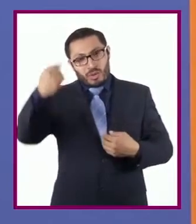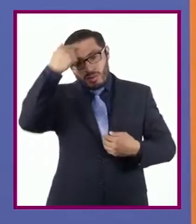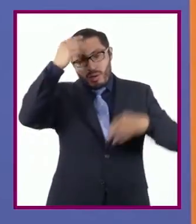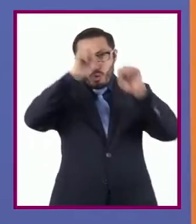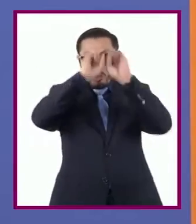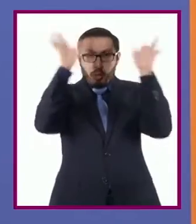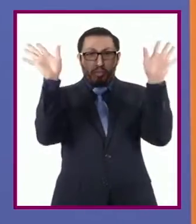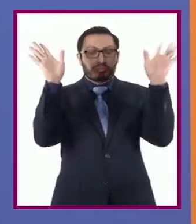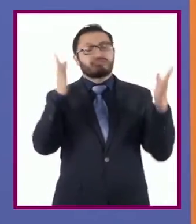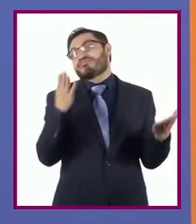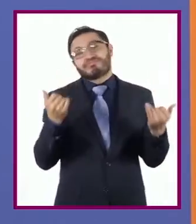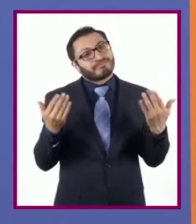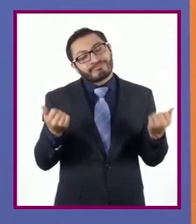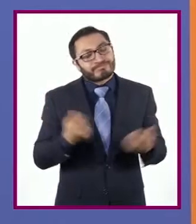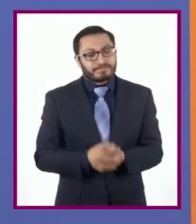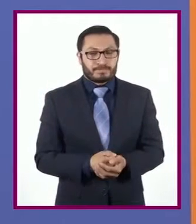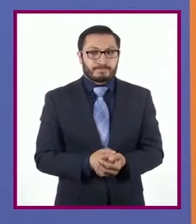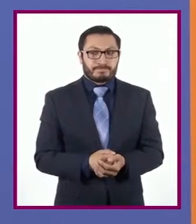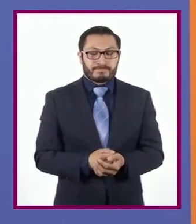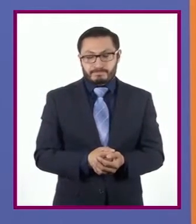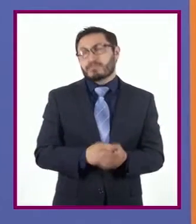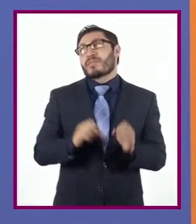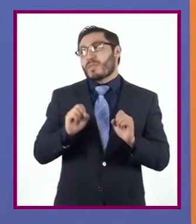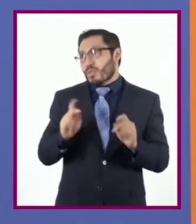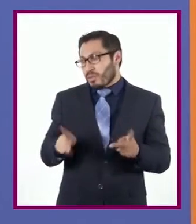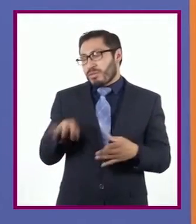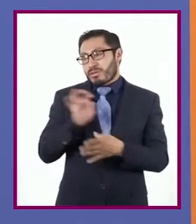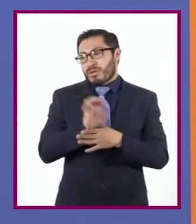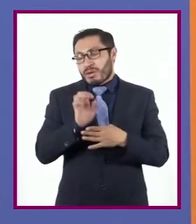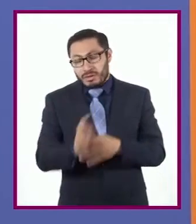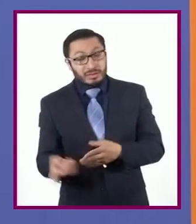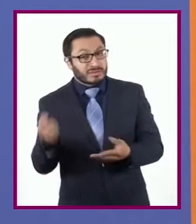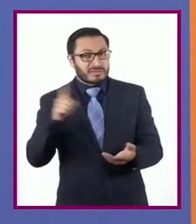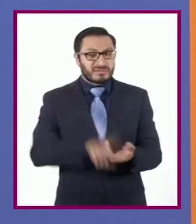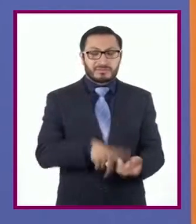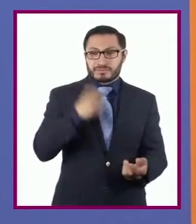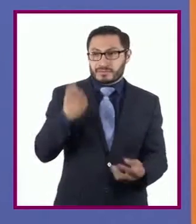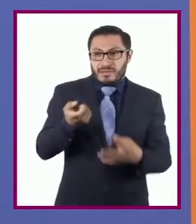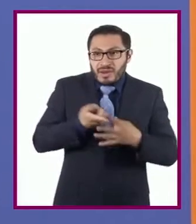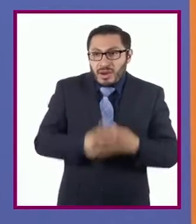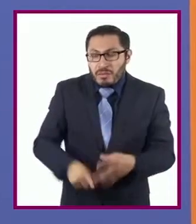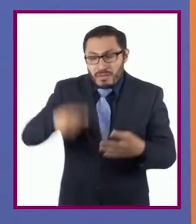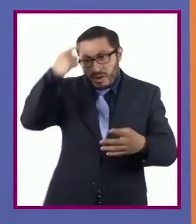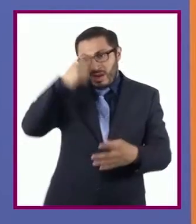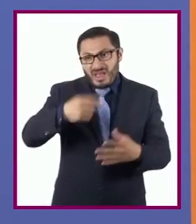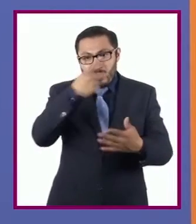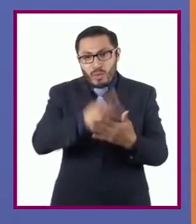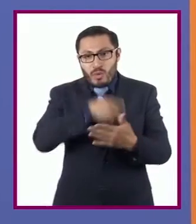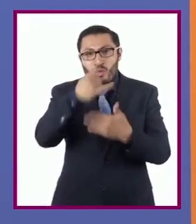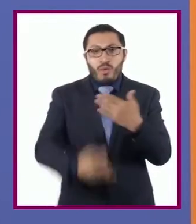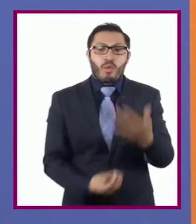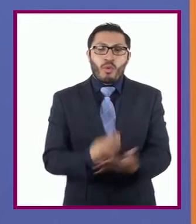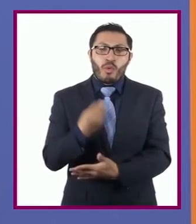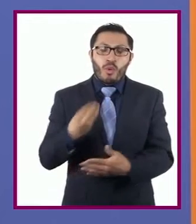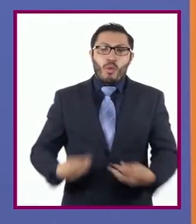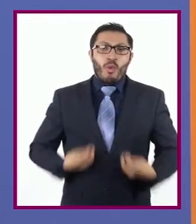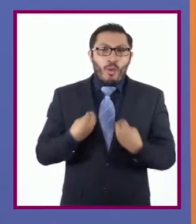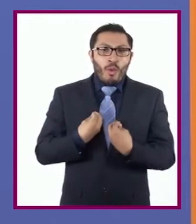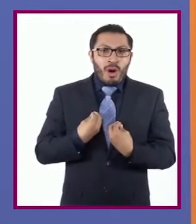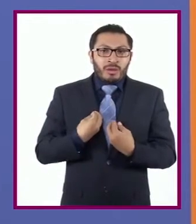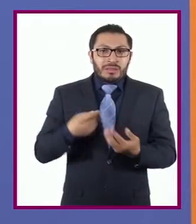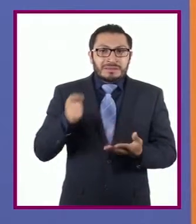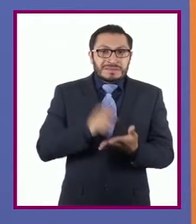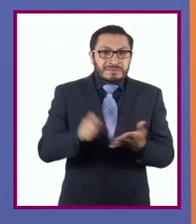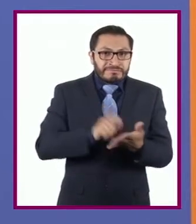Claro. Entonces, como parte de este primer paso para construir un futuro, es necesario conocernos a nosotros mismos.